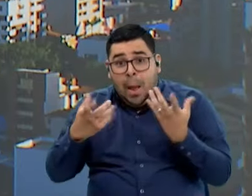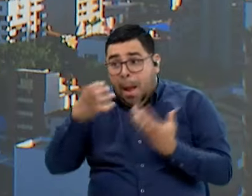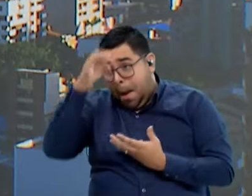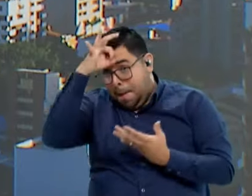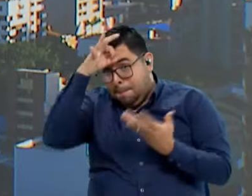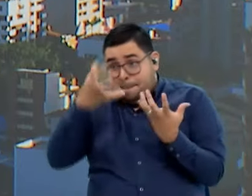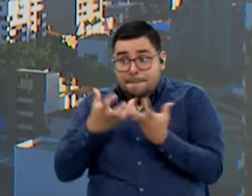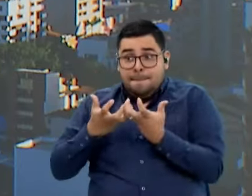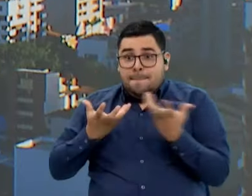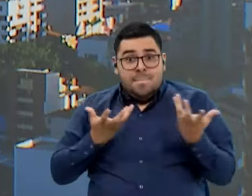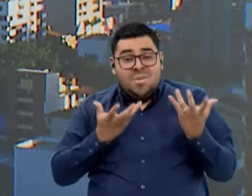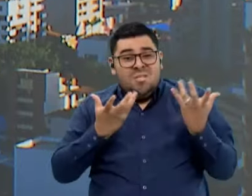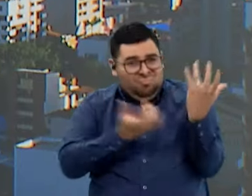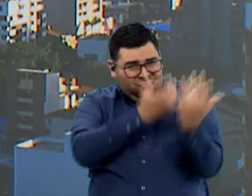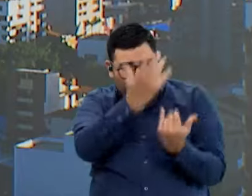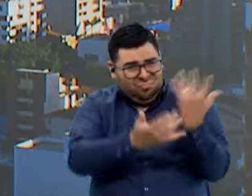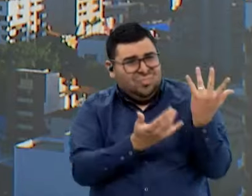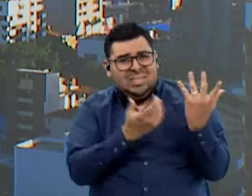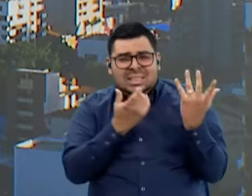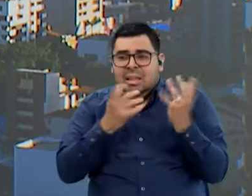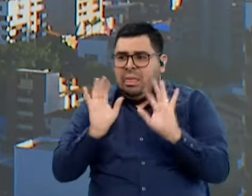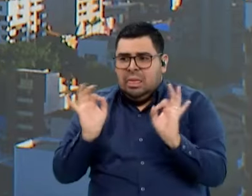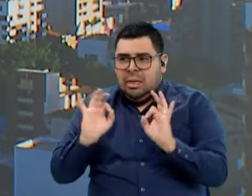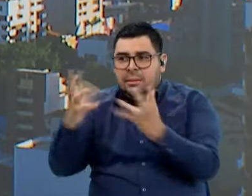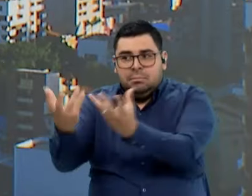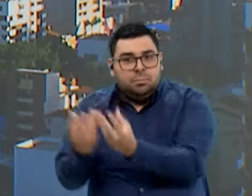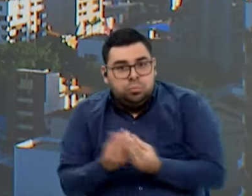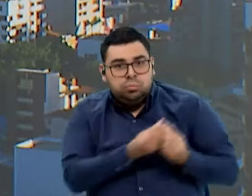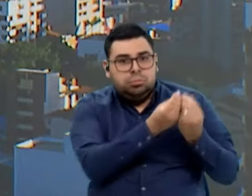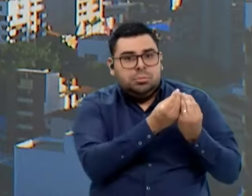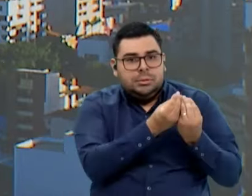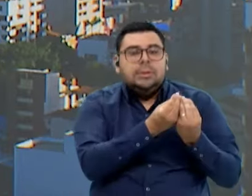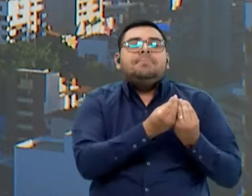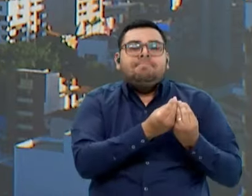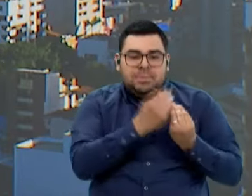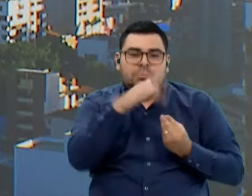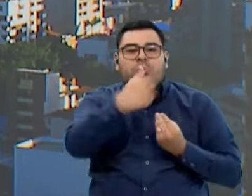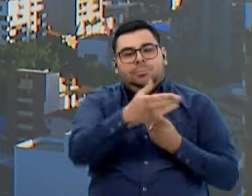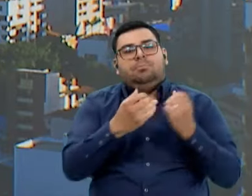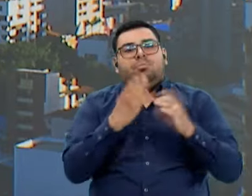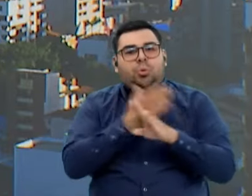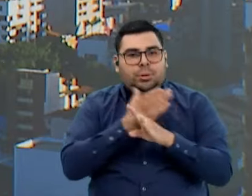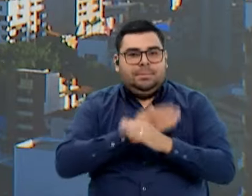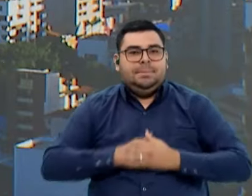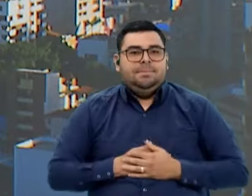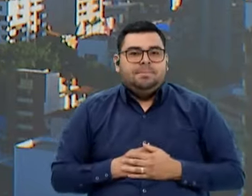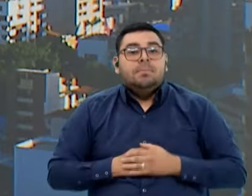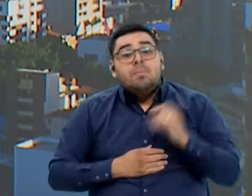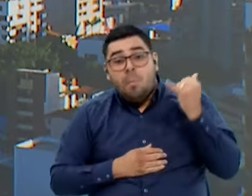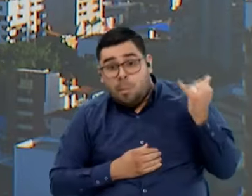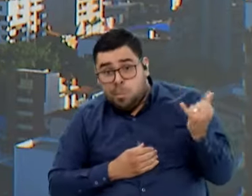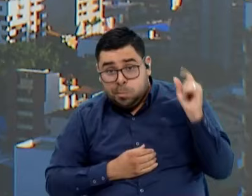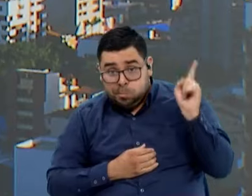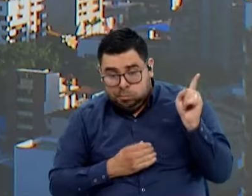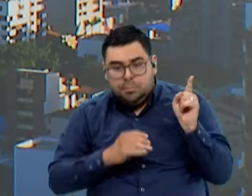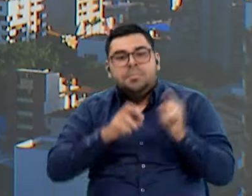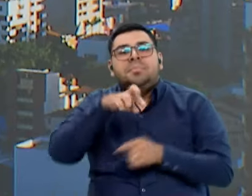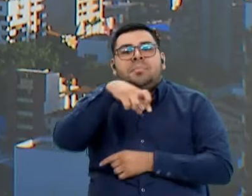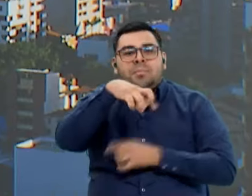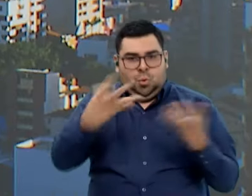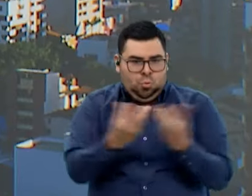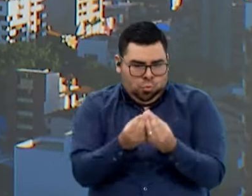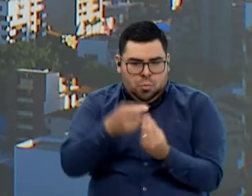personas especiales que conocen el procedimiento y luego lo que podemos acarrear es un problema mayor. Allá en este momento tenemos un PMO instalado con